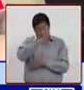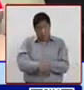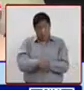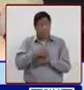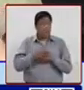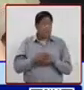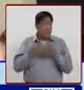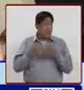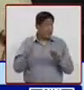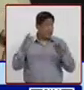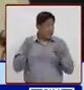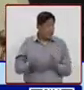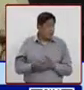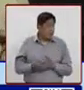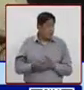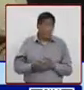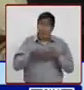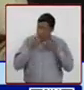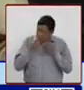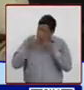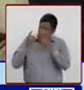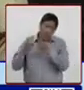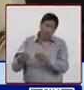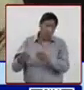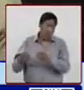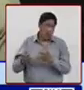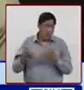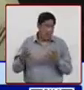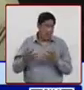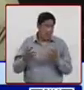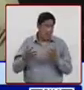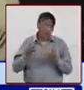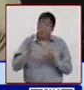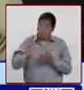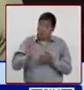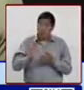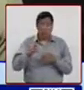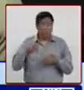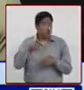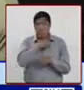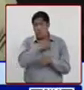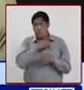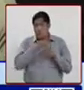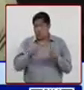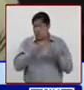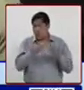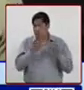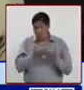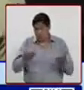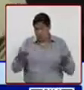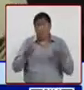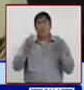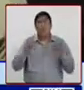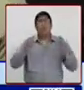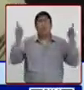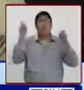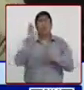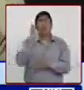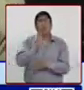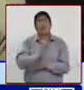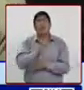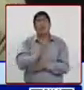vez recibida la denuncia por parte de su medio de comunicación, hemos realizado los diferentes operativos, hemos logrado en horas de la